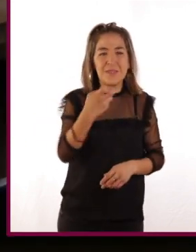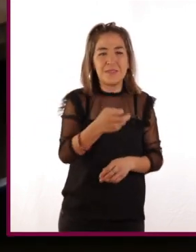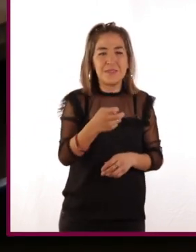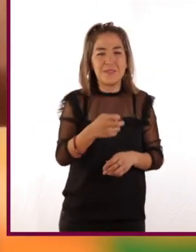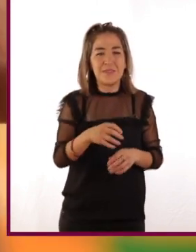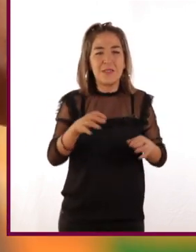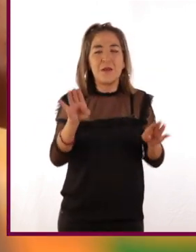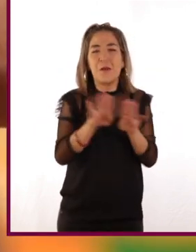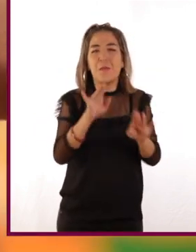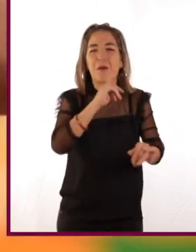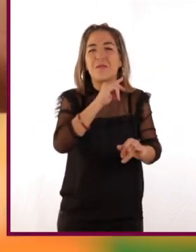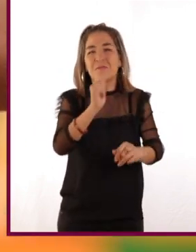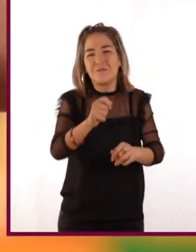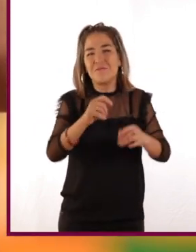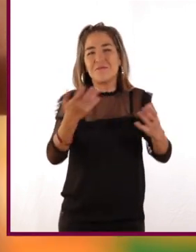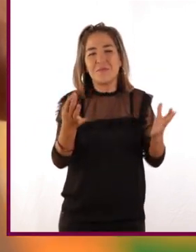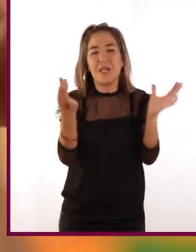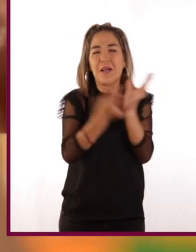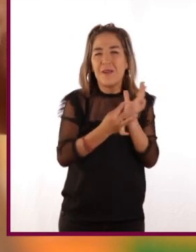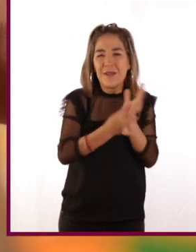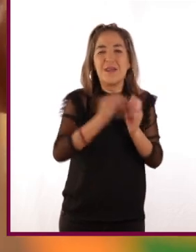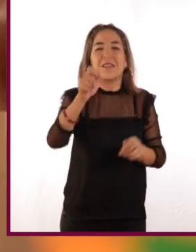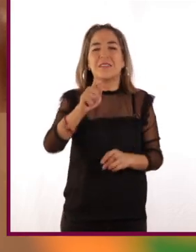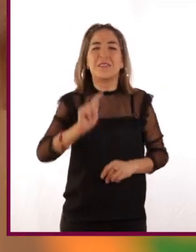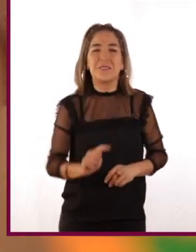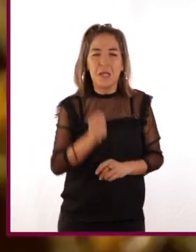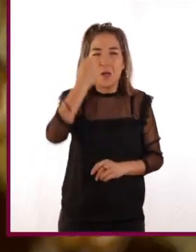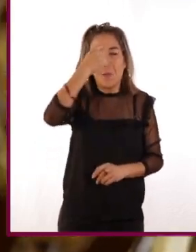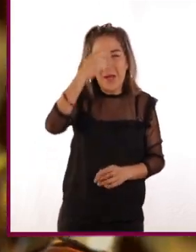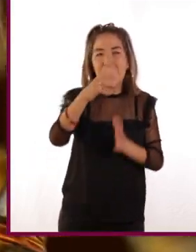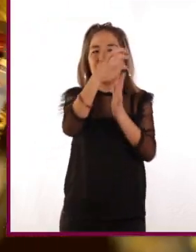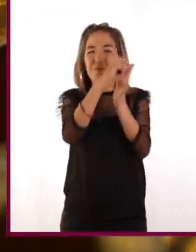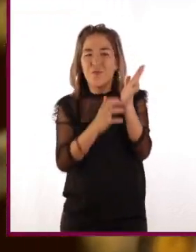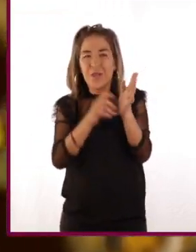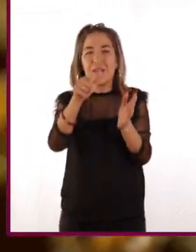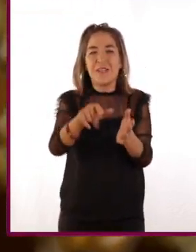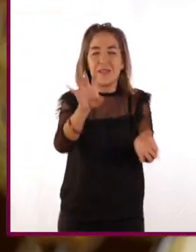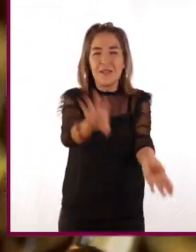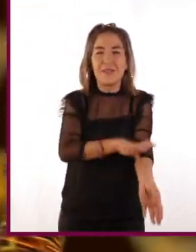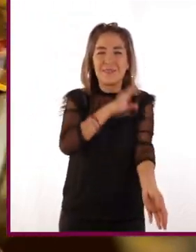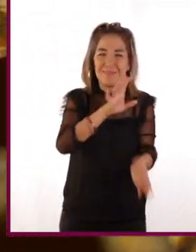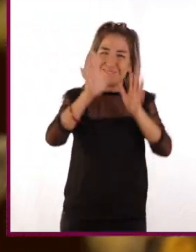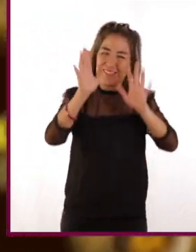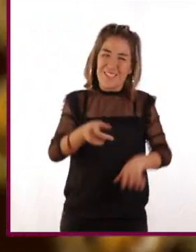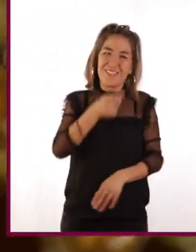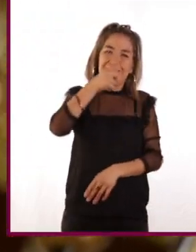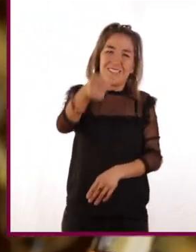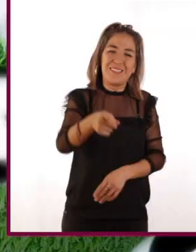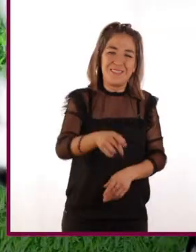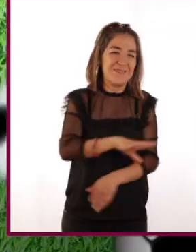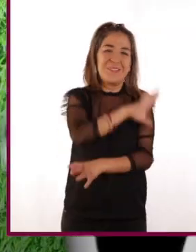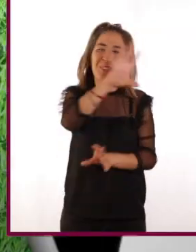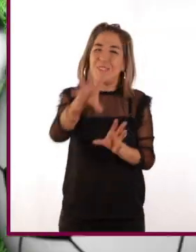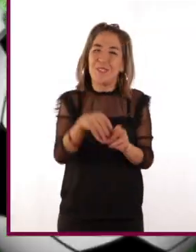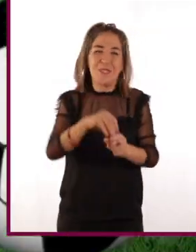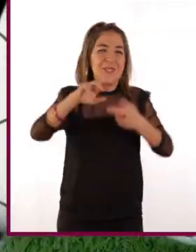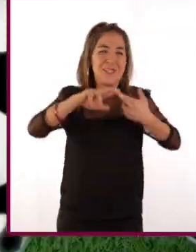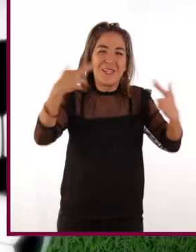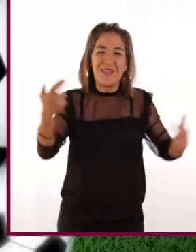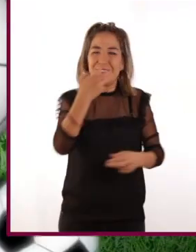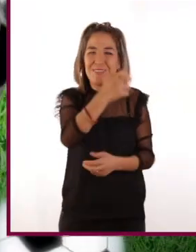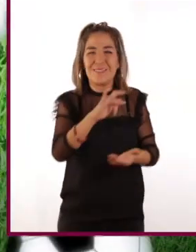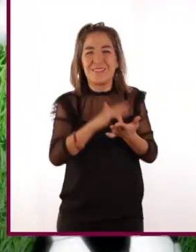la fabricación de dispositivos electrónicos, pues reducirían su consumo de energía. ¡Te lo dije! Todo